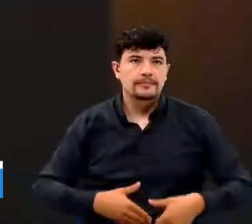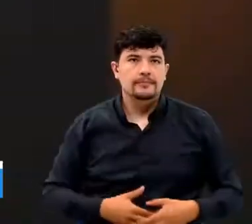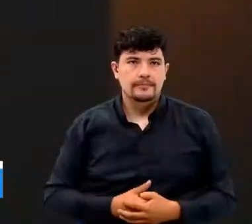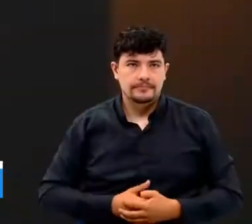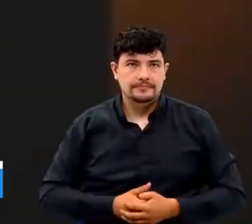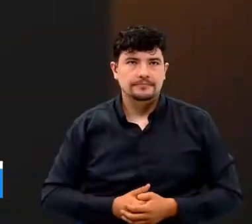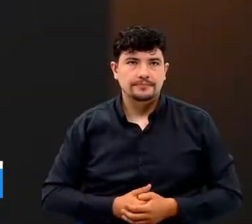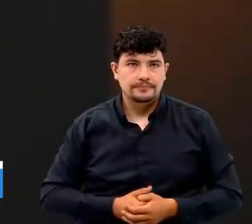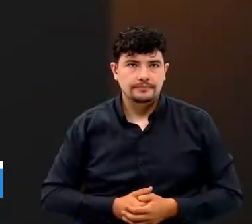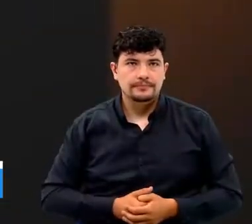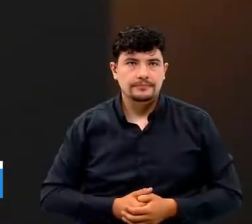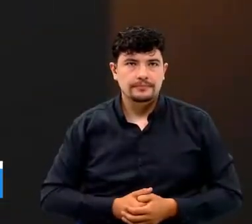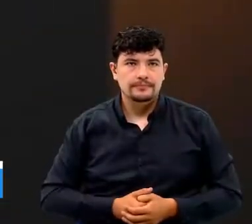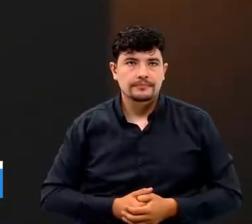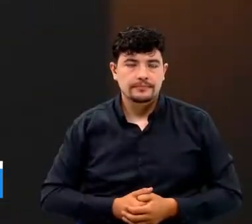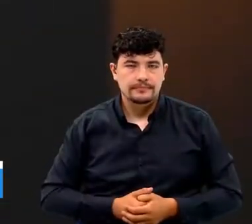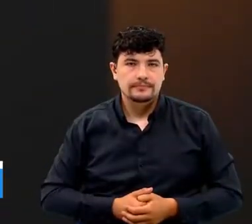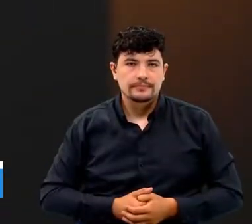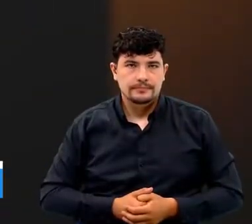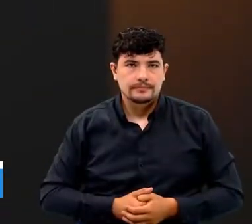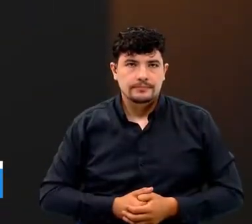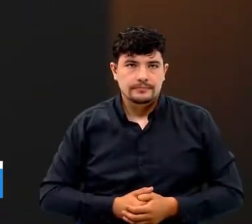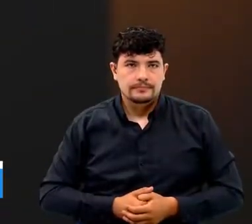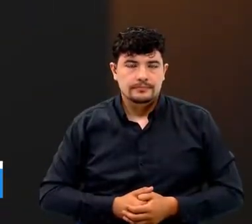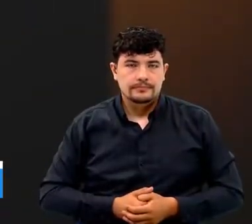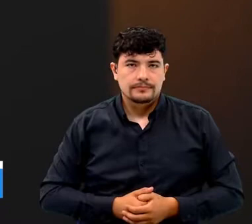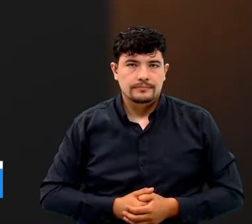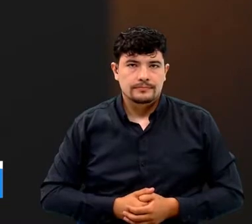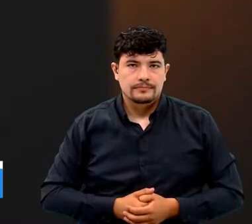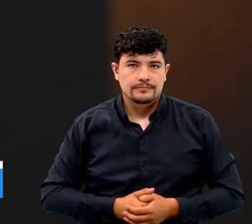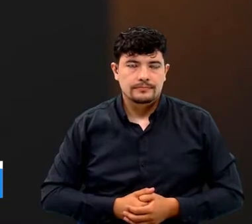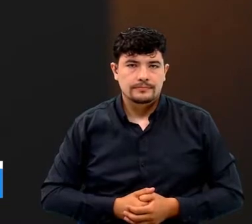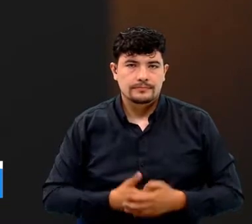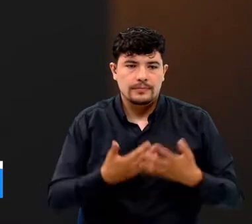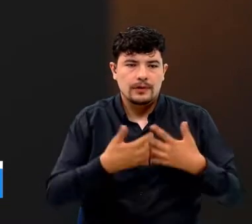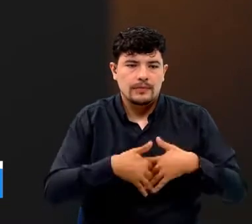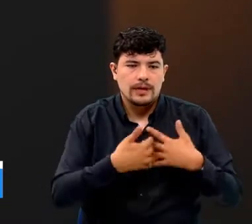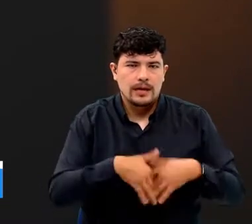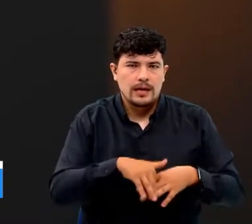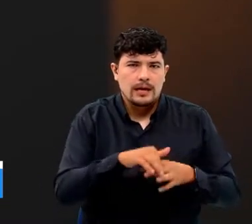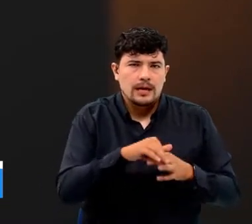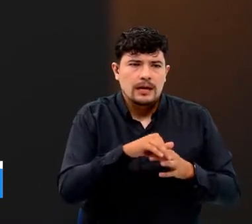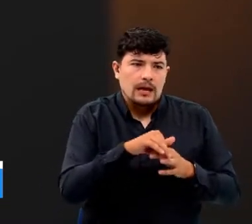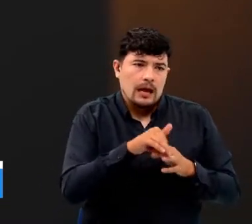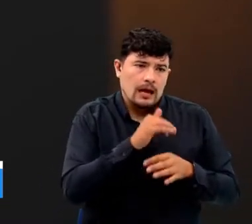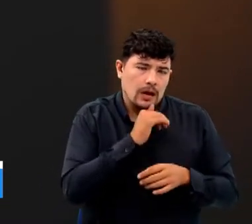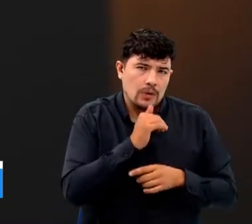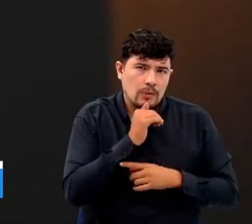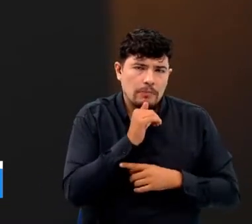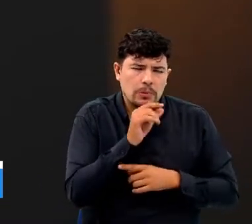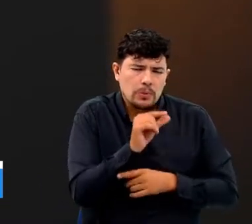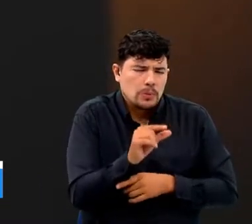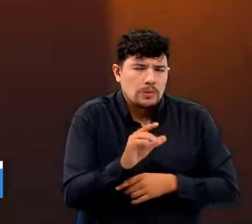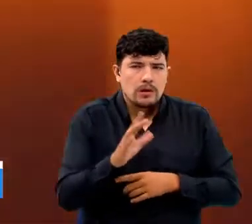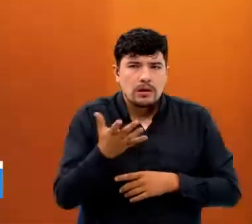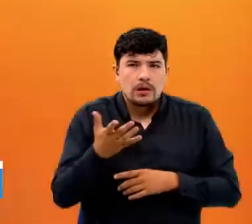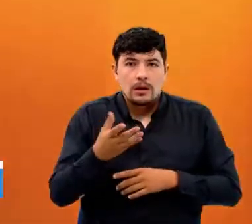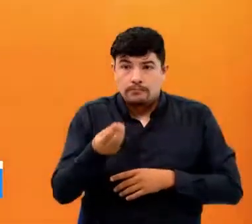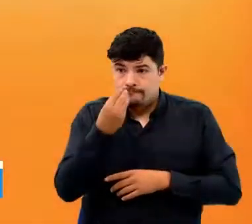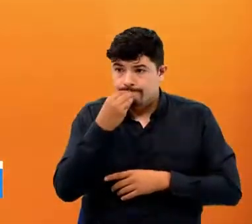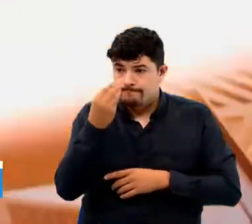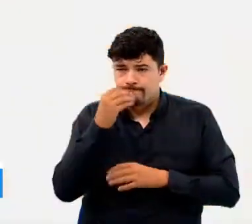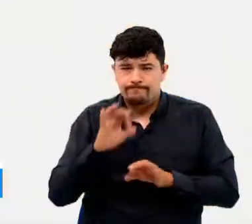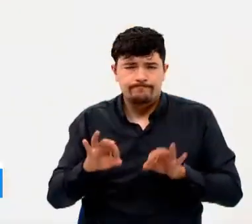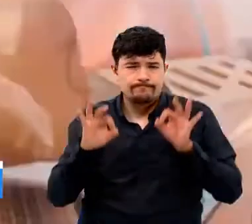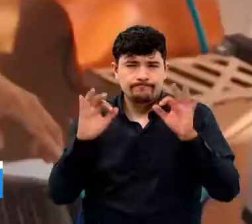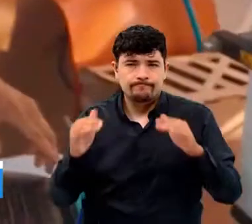menos CO2, ¿sí? Consumen muy poquita agua, consumen nada de espacio, son nutritivos completamente, son superfood.